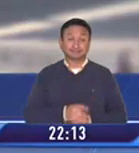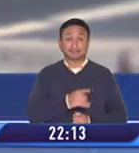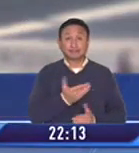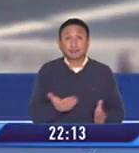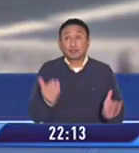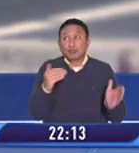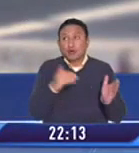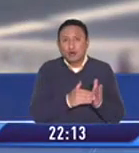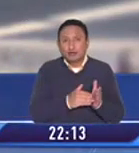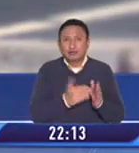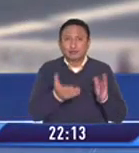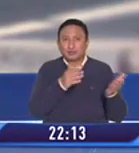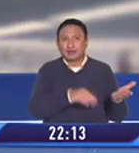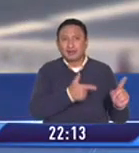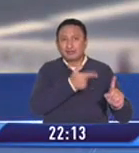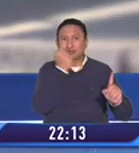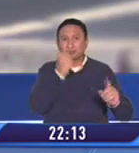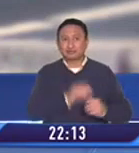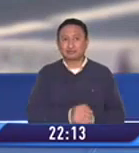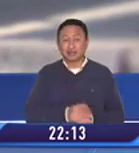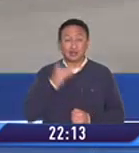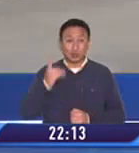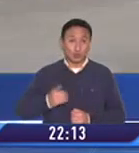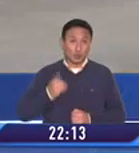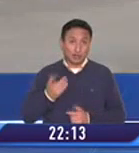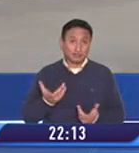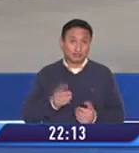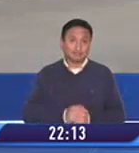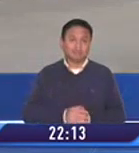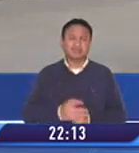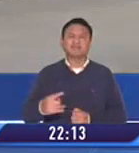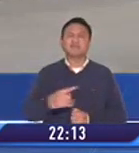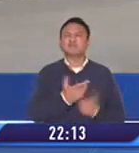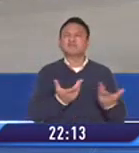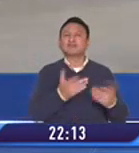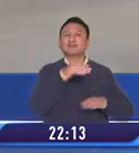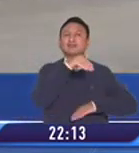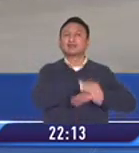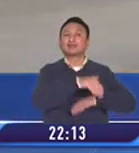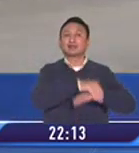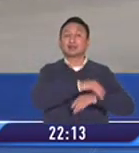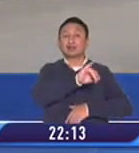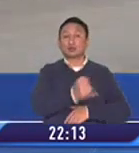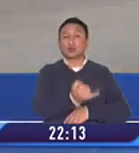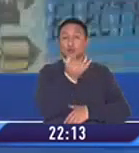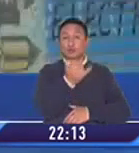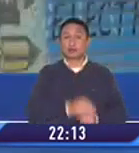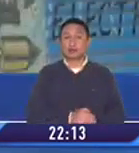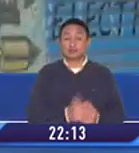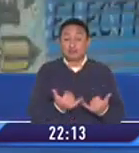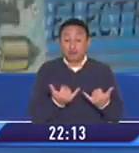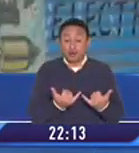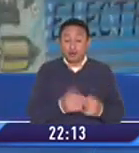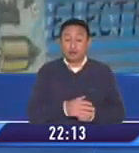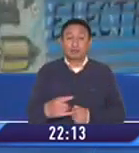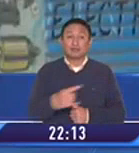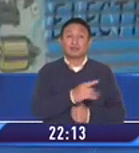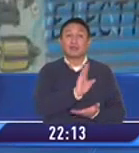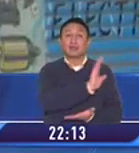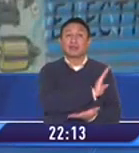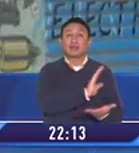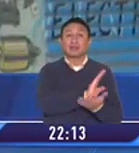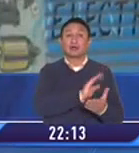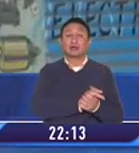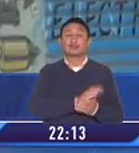se registró una muerte violenta en el cantón Durán. Ocurrió la tarde de este jueves, esta vez en la